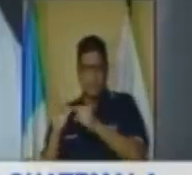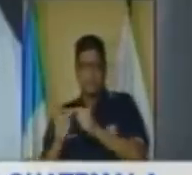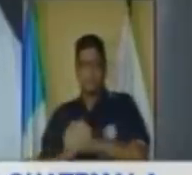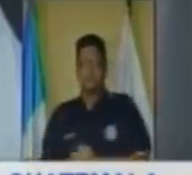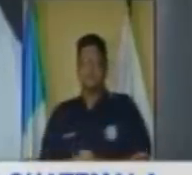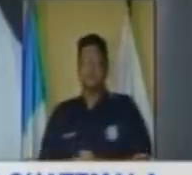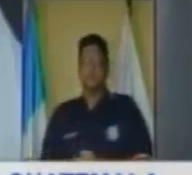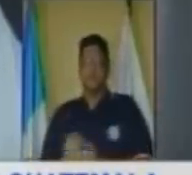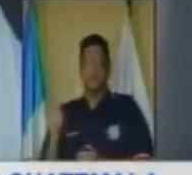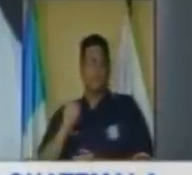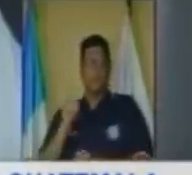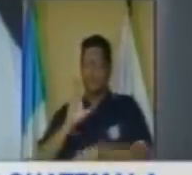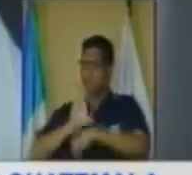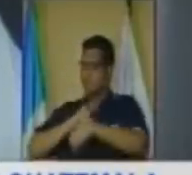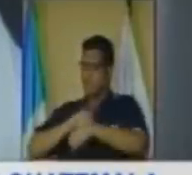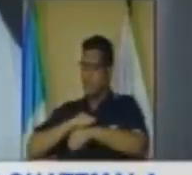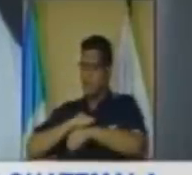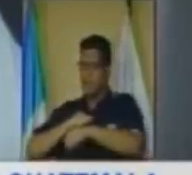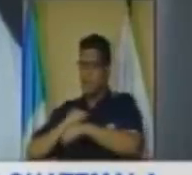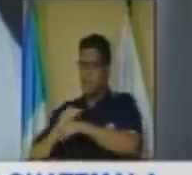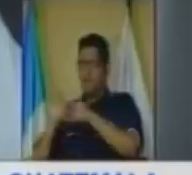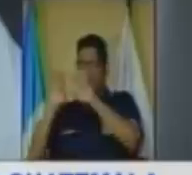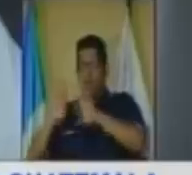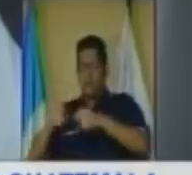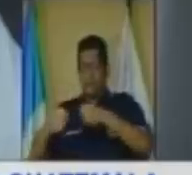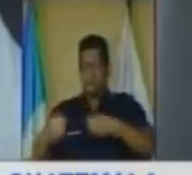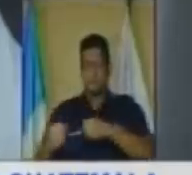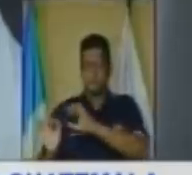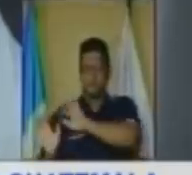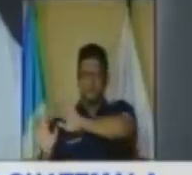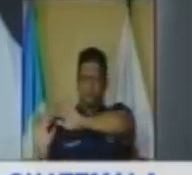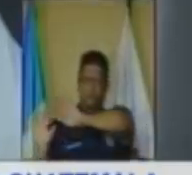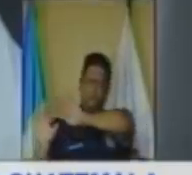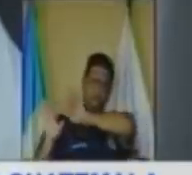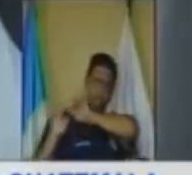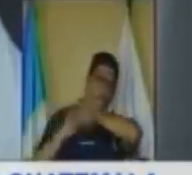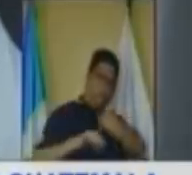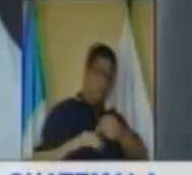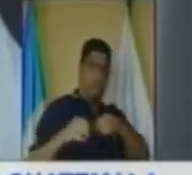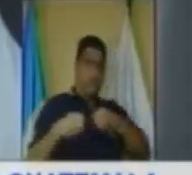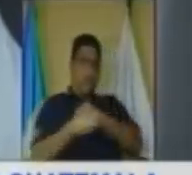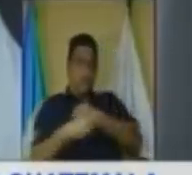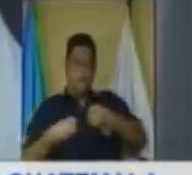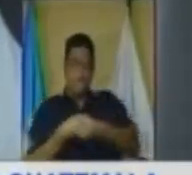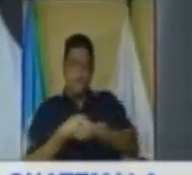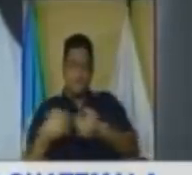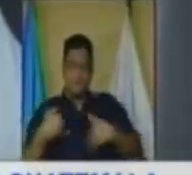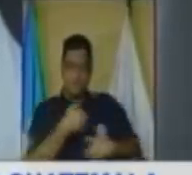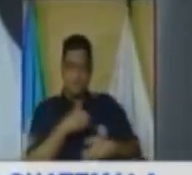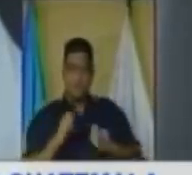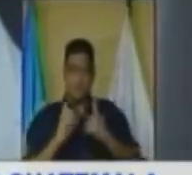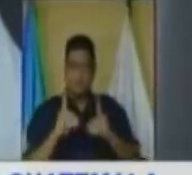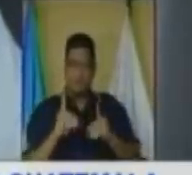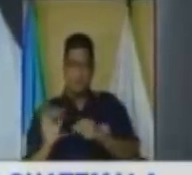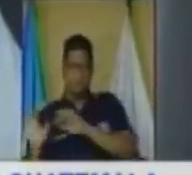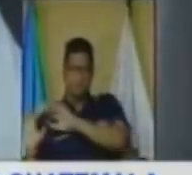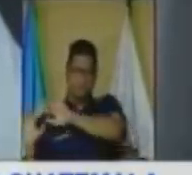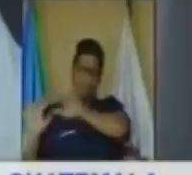Permitirán aglomeraciones dentro de las instalaciones, se estarán atendiendo los grupos dosificados. En